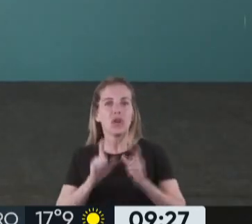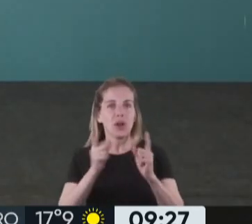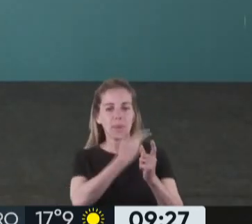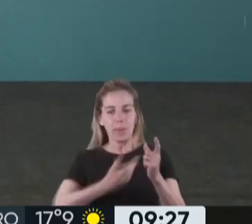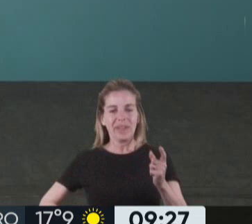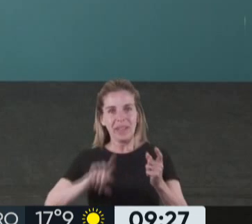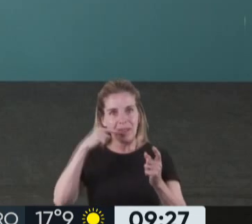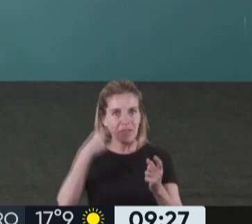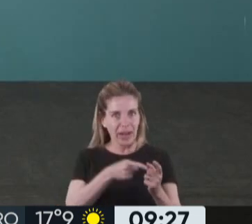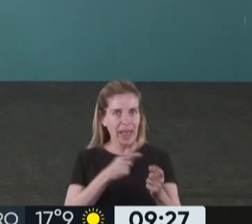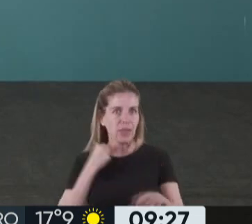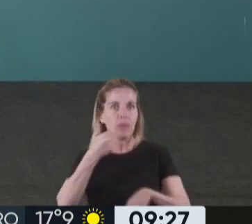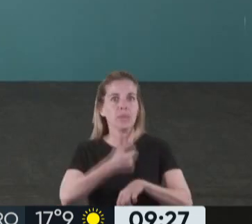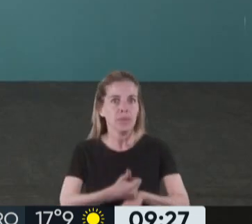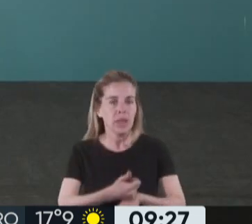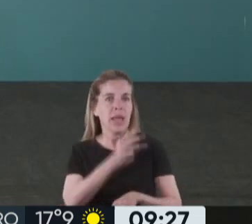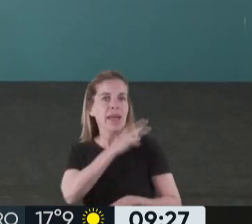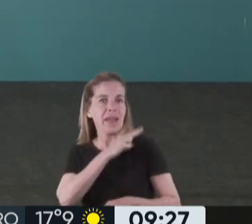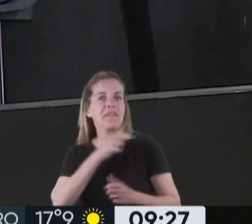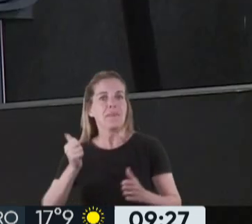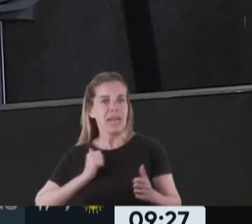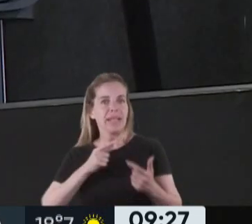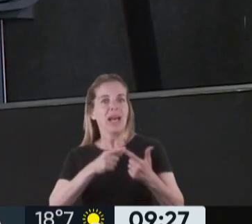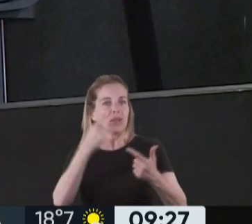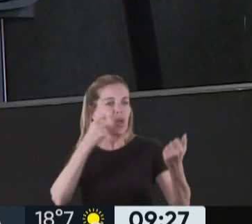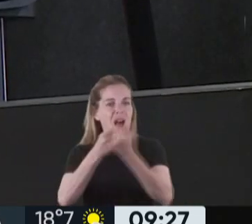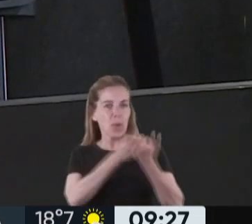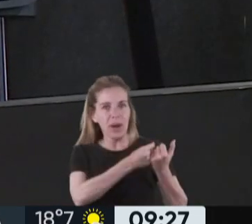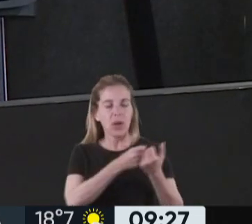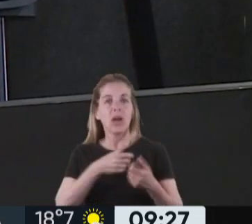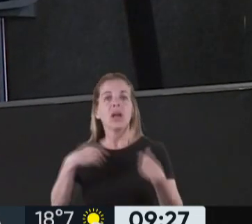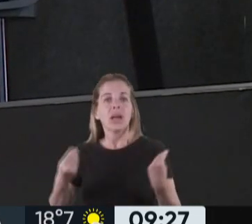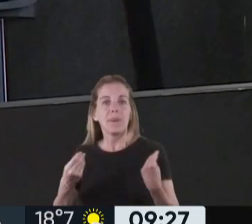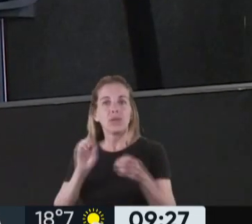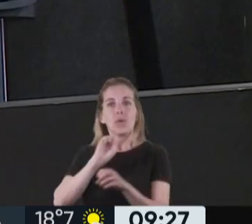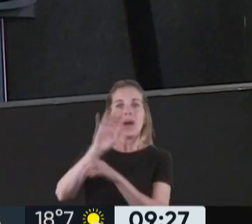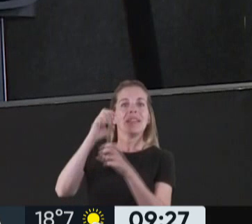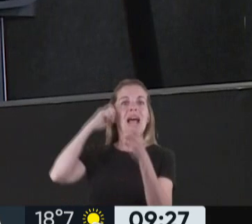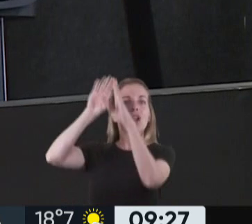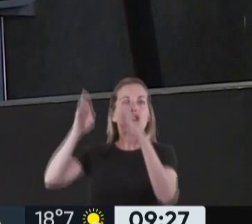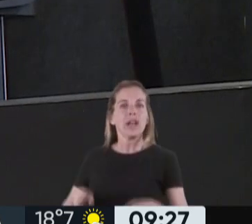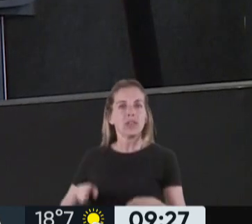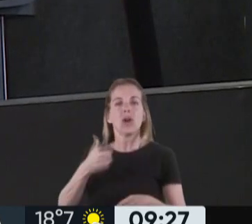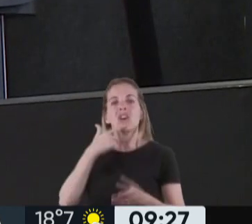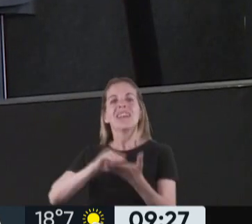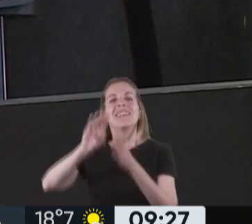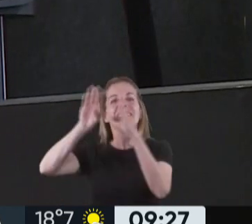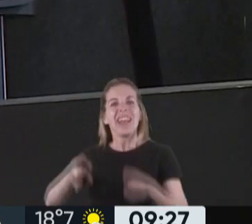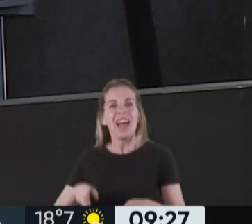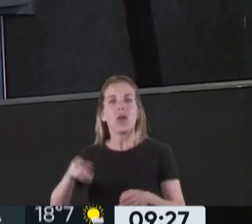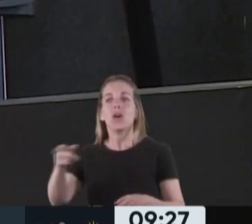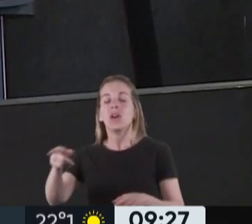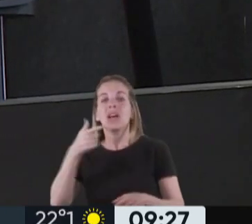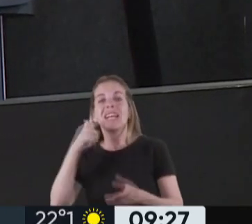la Nación, comandante de las Fuerzas Armadas. Le quería preguntar qué piensa hacer el presidente si esto continúa